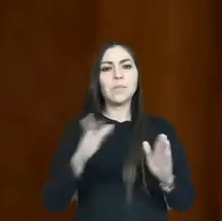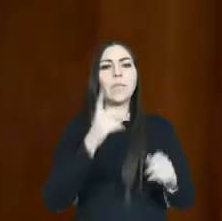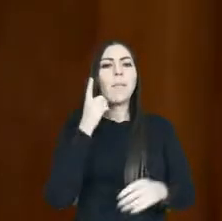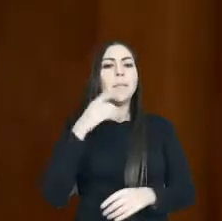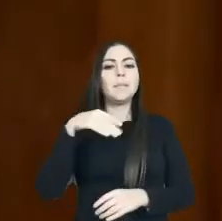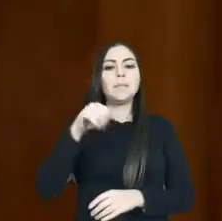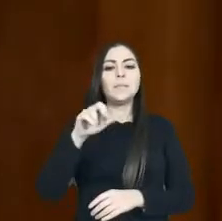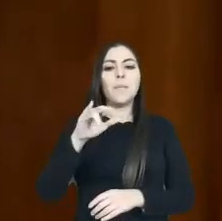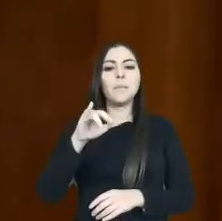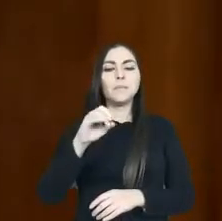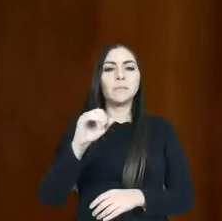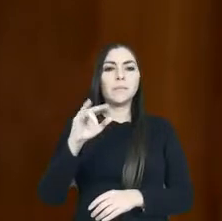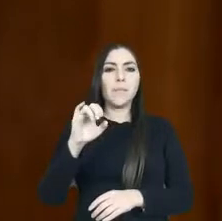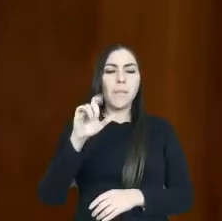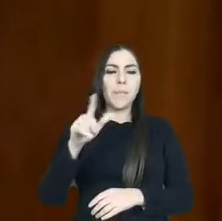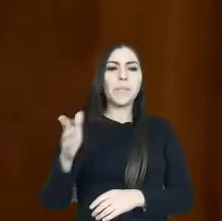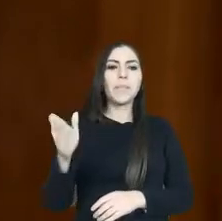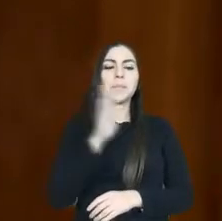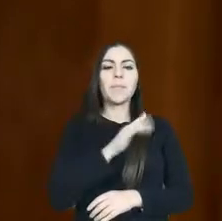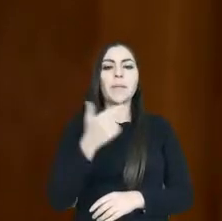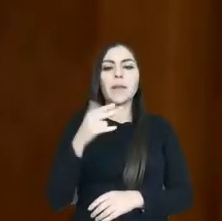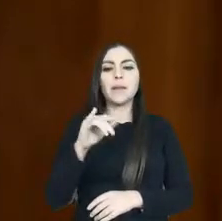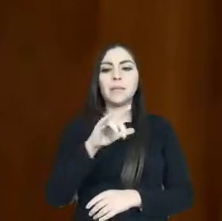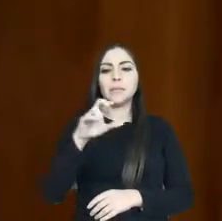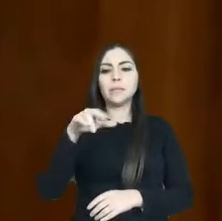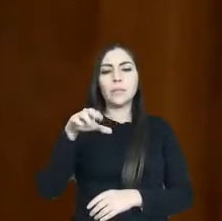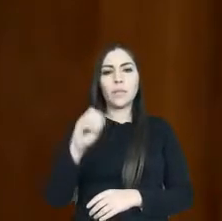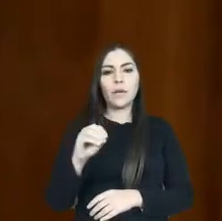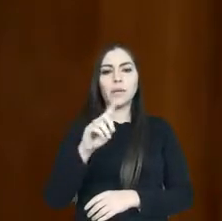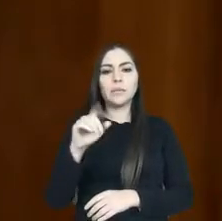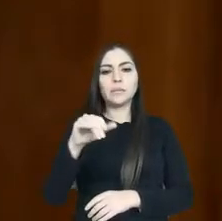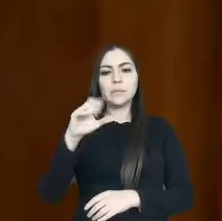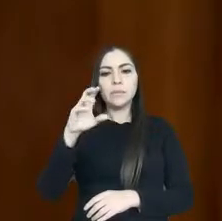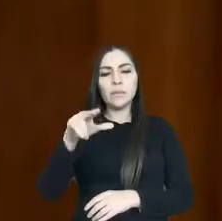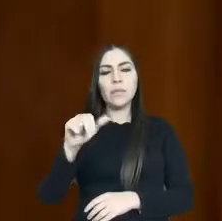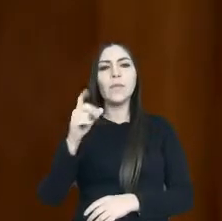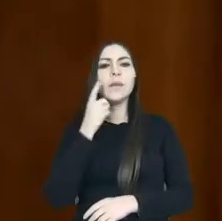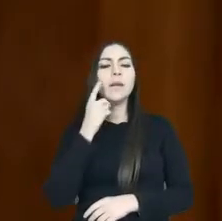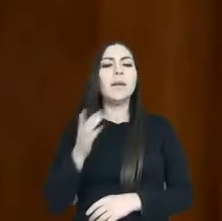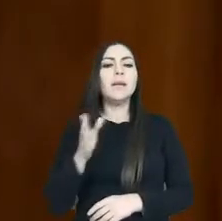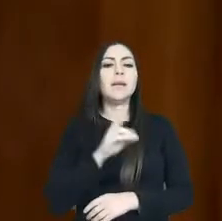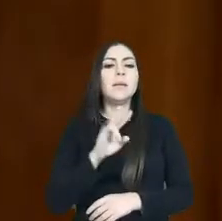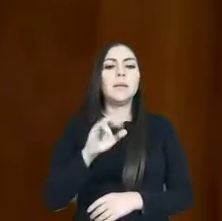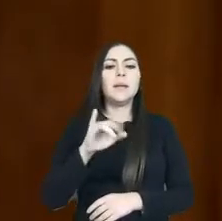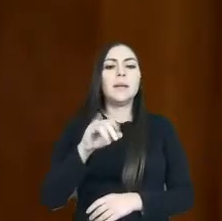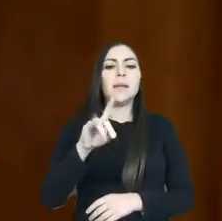Ariel Juárez, al diputado Guillermo Zamacona, a la diputada Viridiana